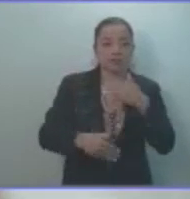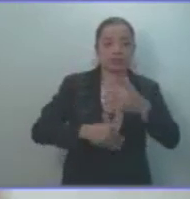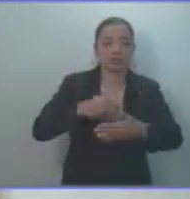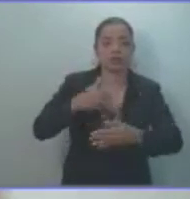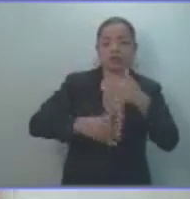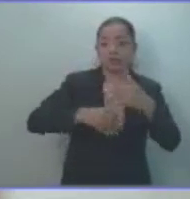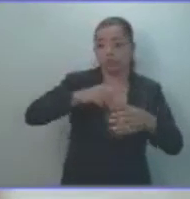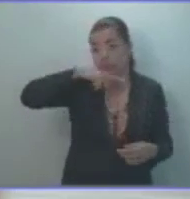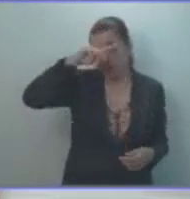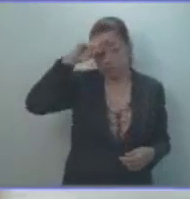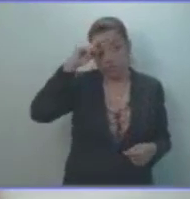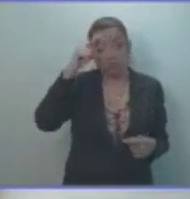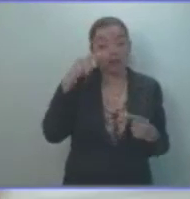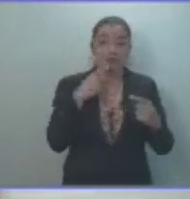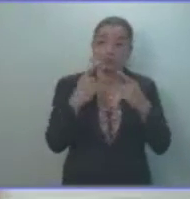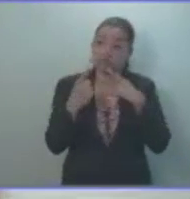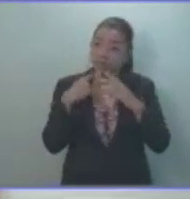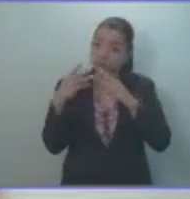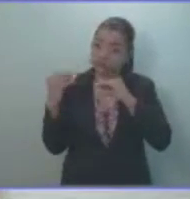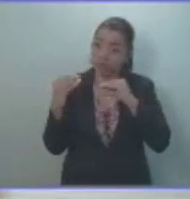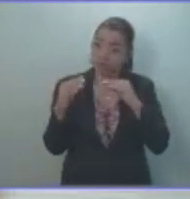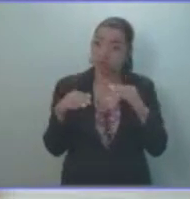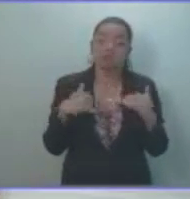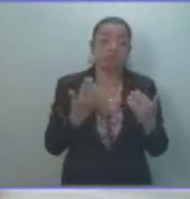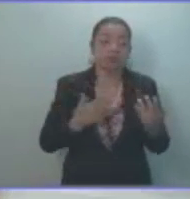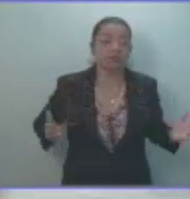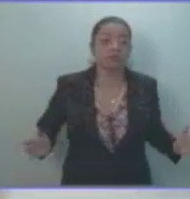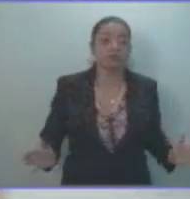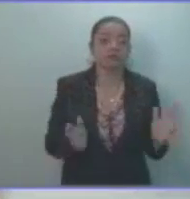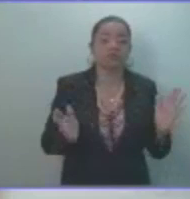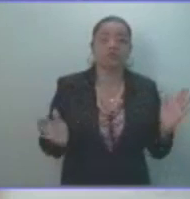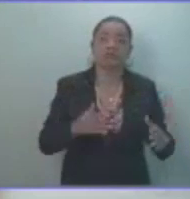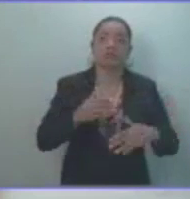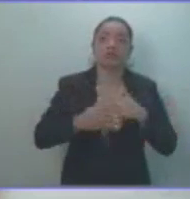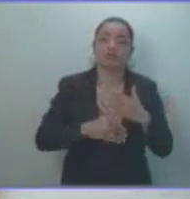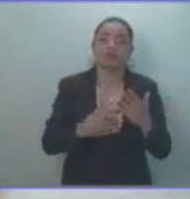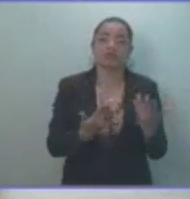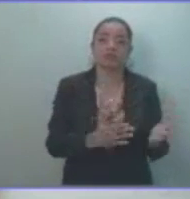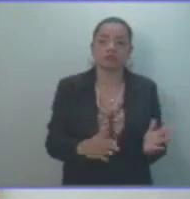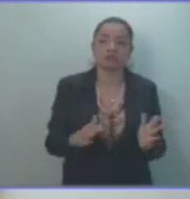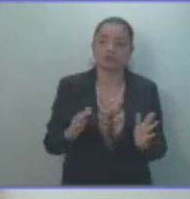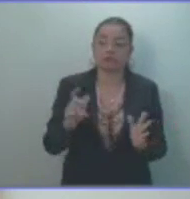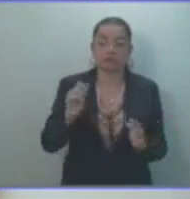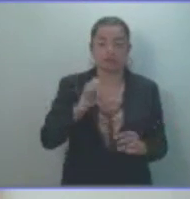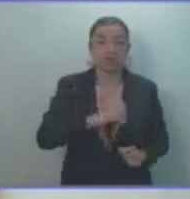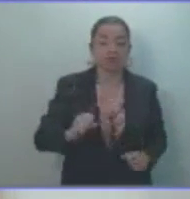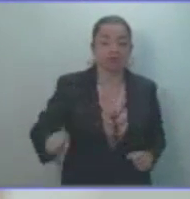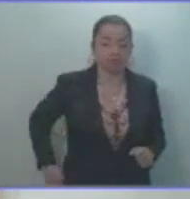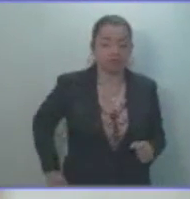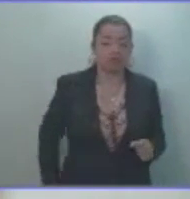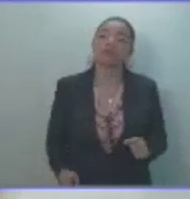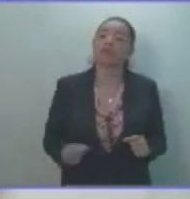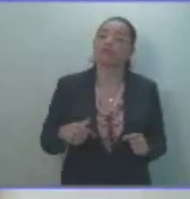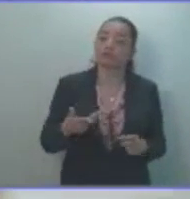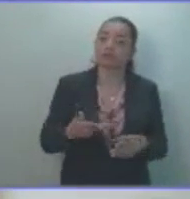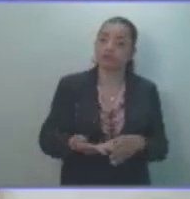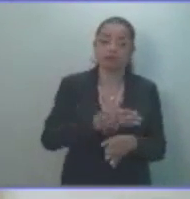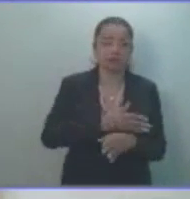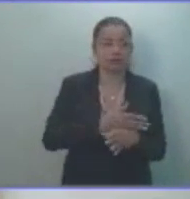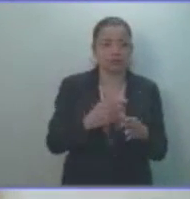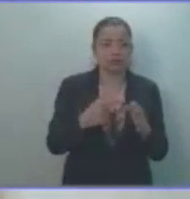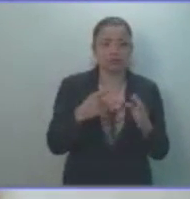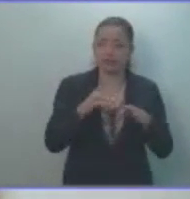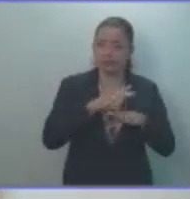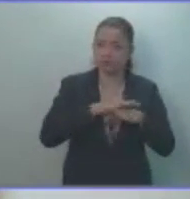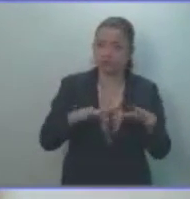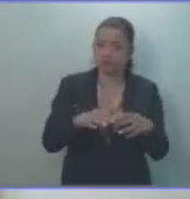trabajando bajo el diálogo y el consenso, motivados por un fin común, El Salvador. Antes de finalizar,